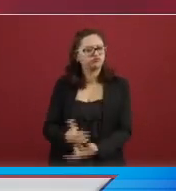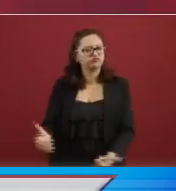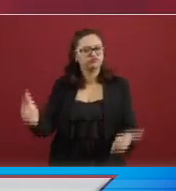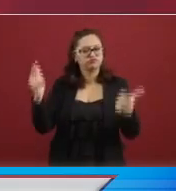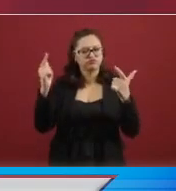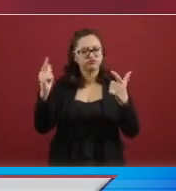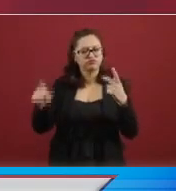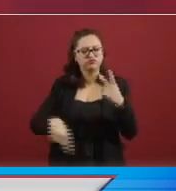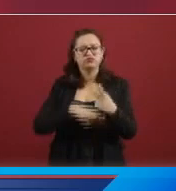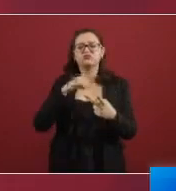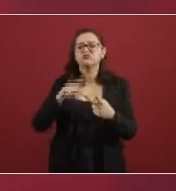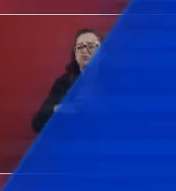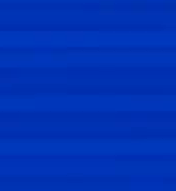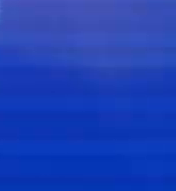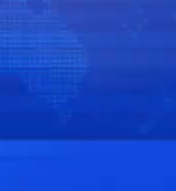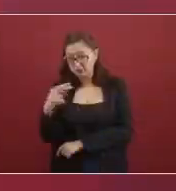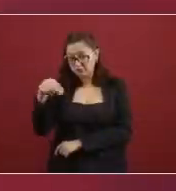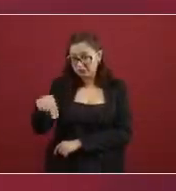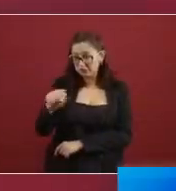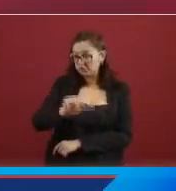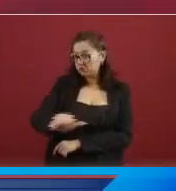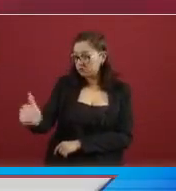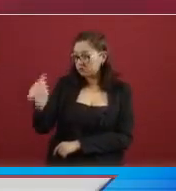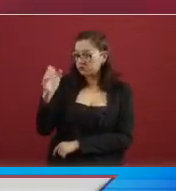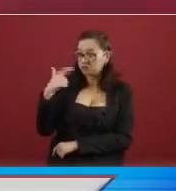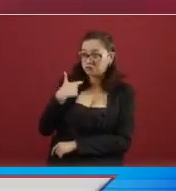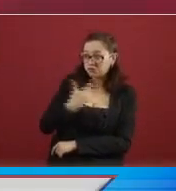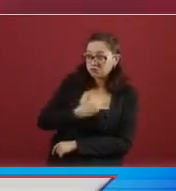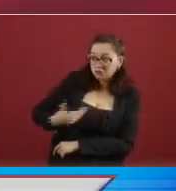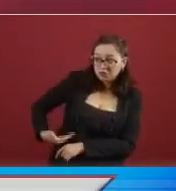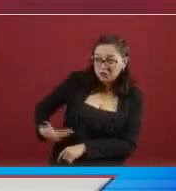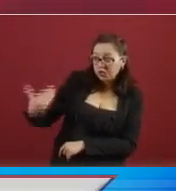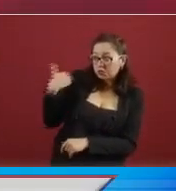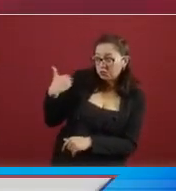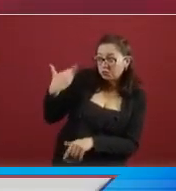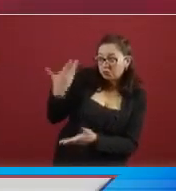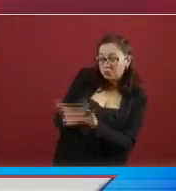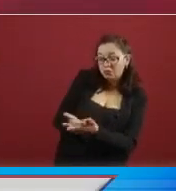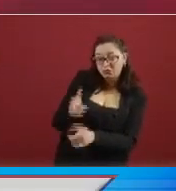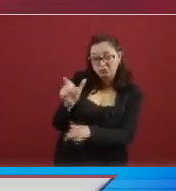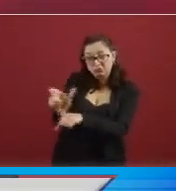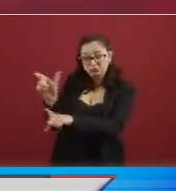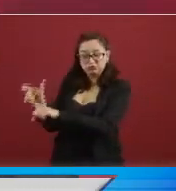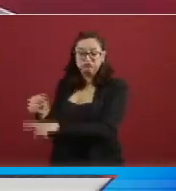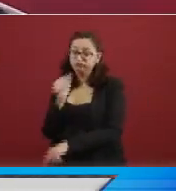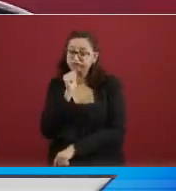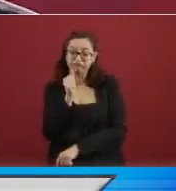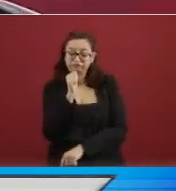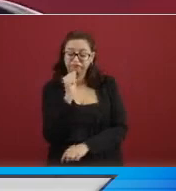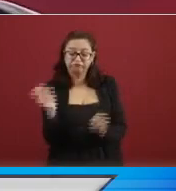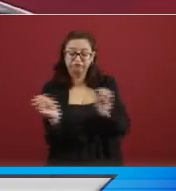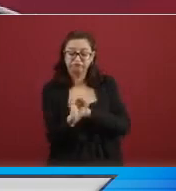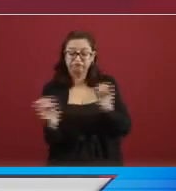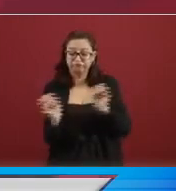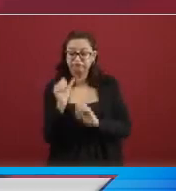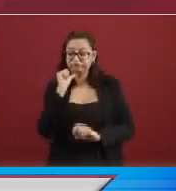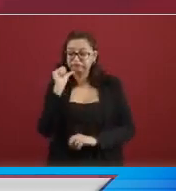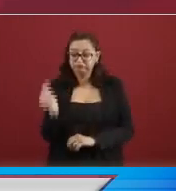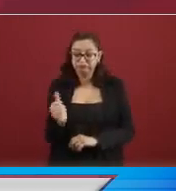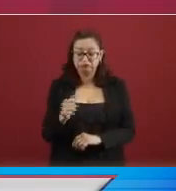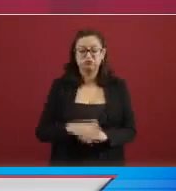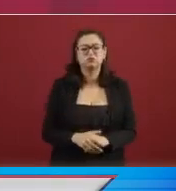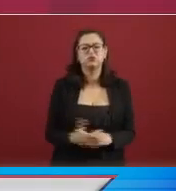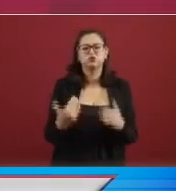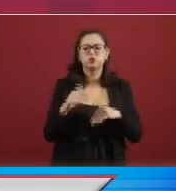y democracia sindical. Campaña para jóvenes. Acerca de la campaña para jóvenes,